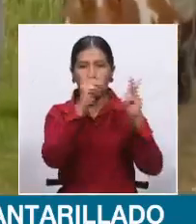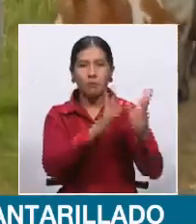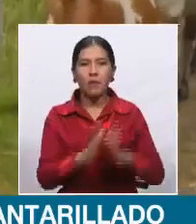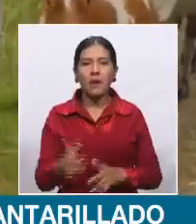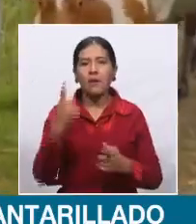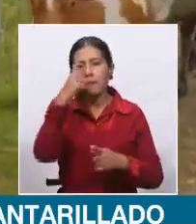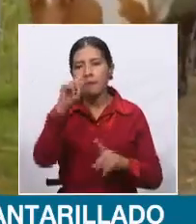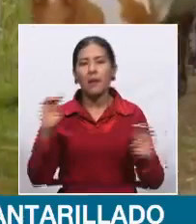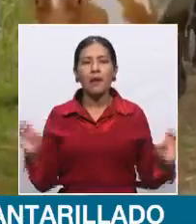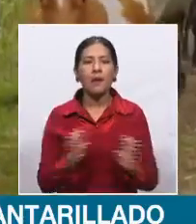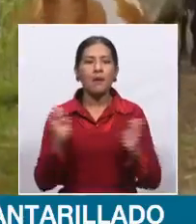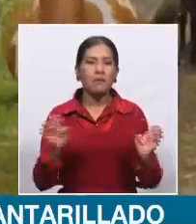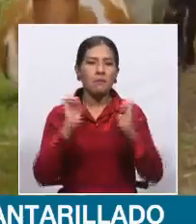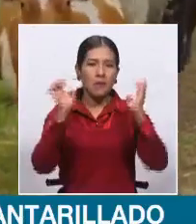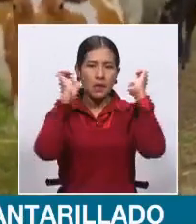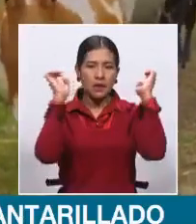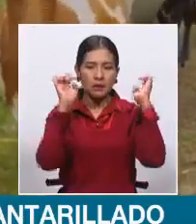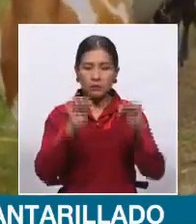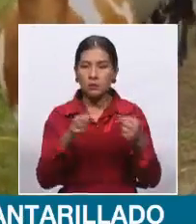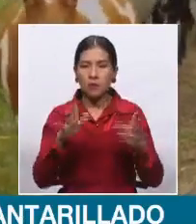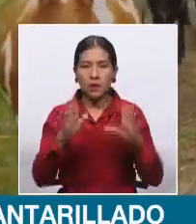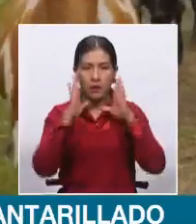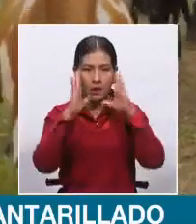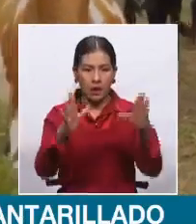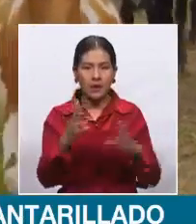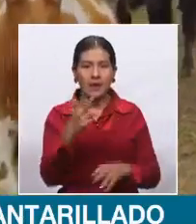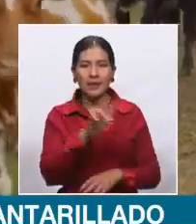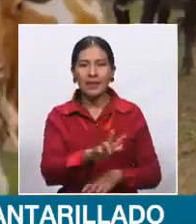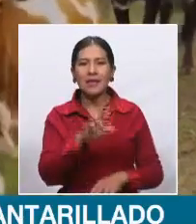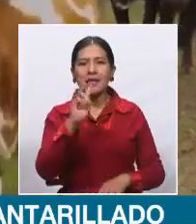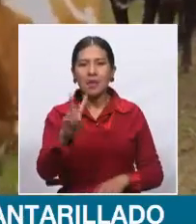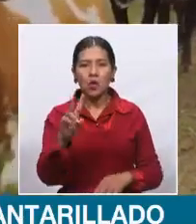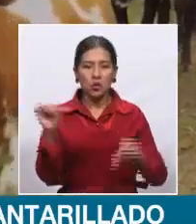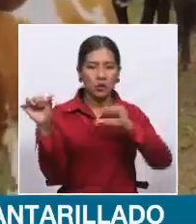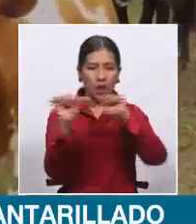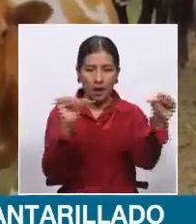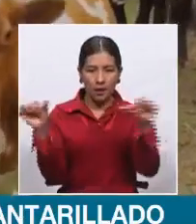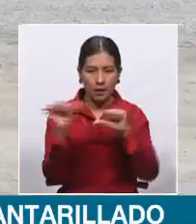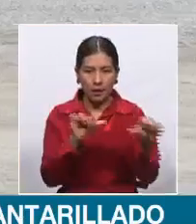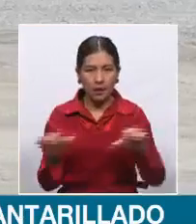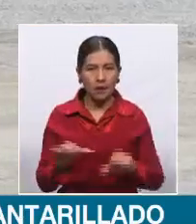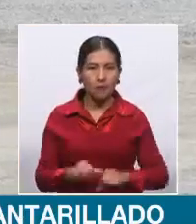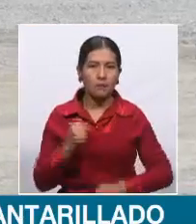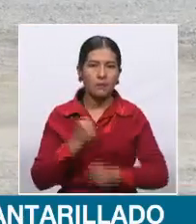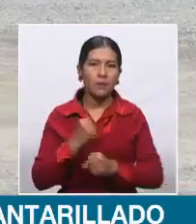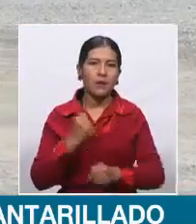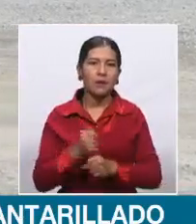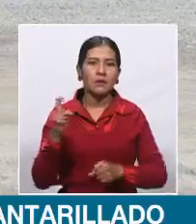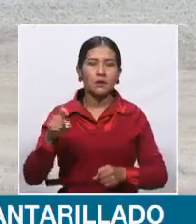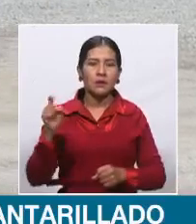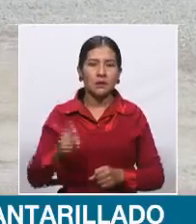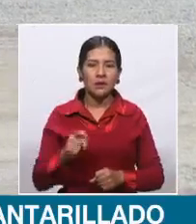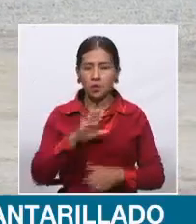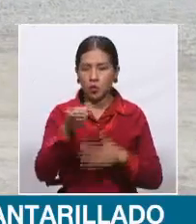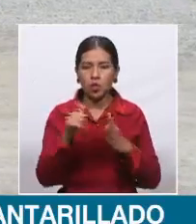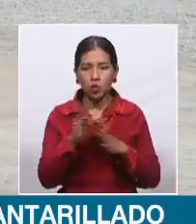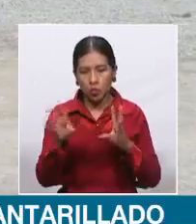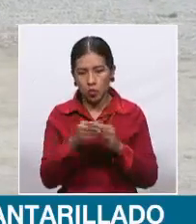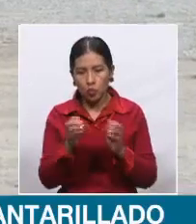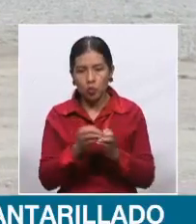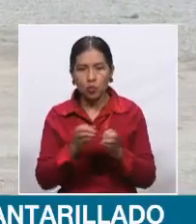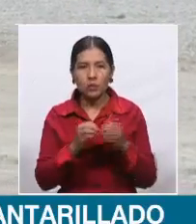está contemplando más de 32 actividades, que estas actividades suman un monto de más